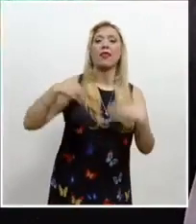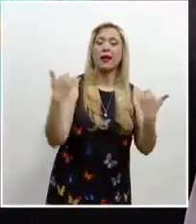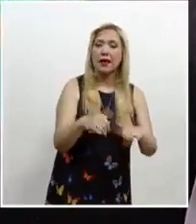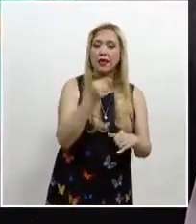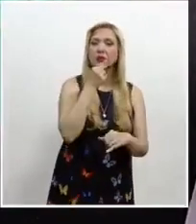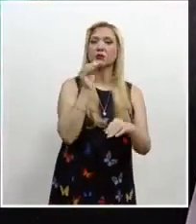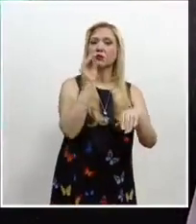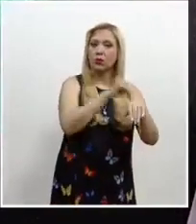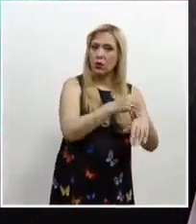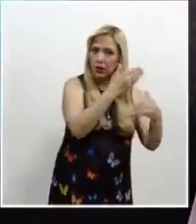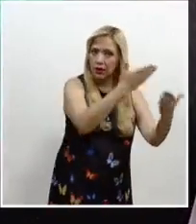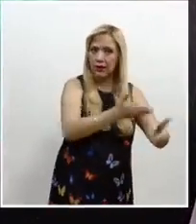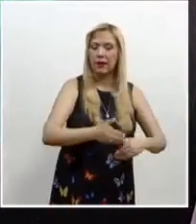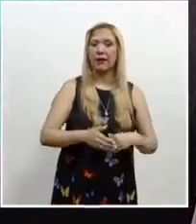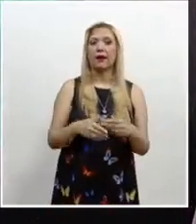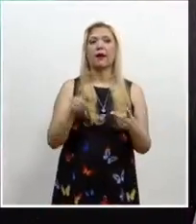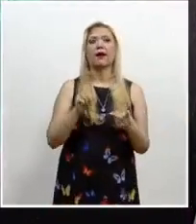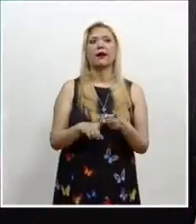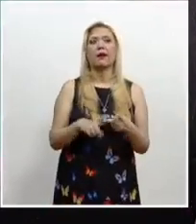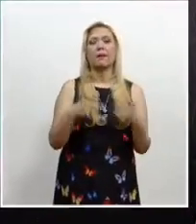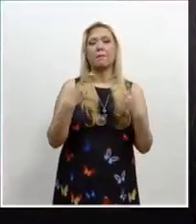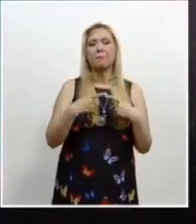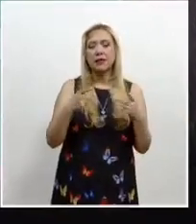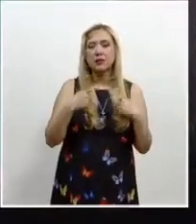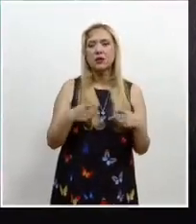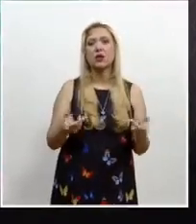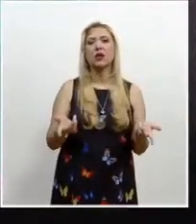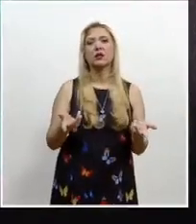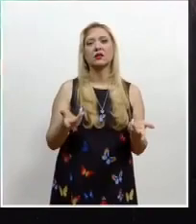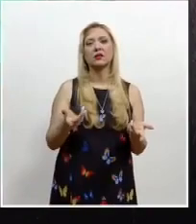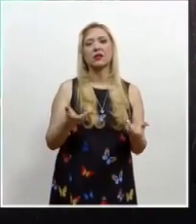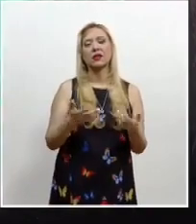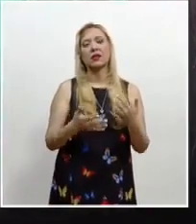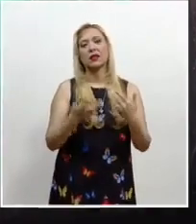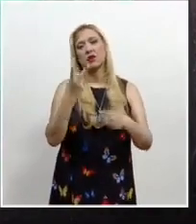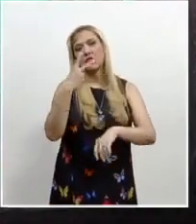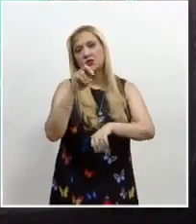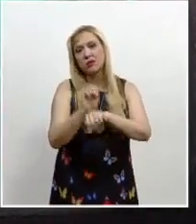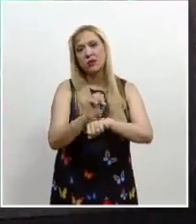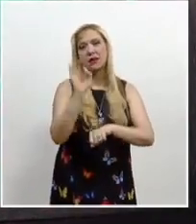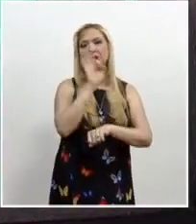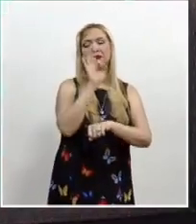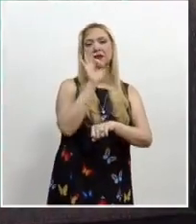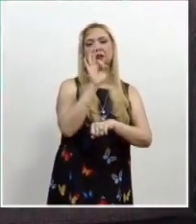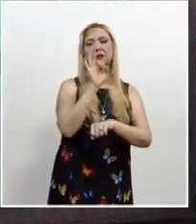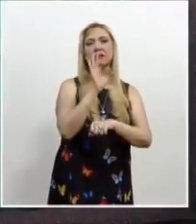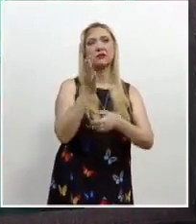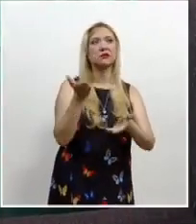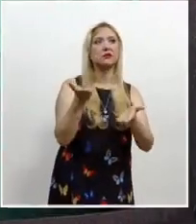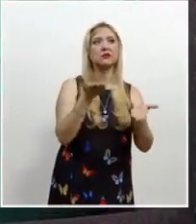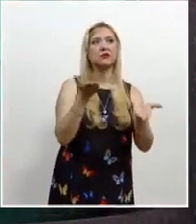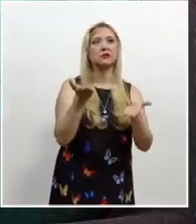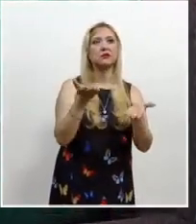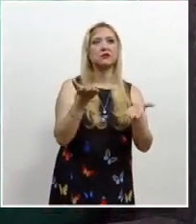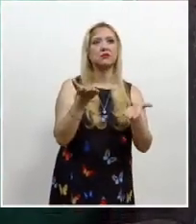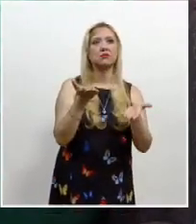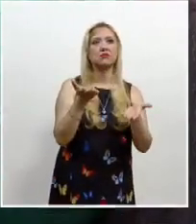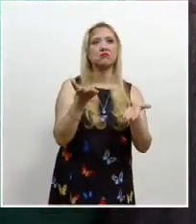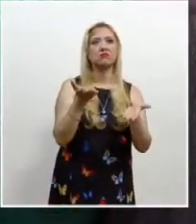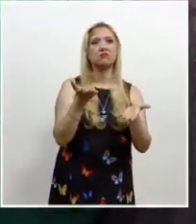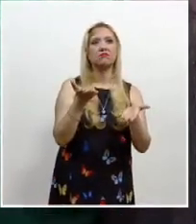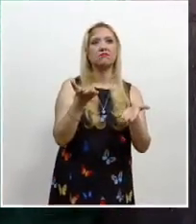estancias, de personas que tienen que dejar 15 días, por ejemplo, en temas del